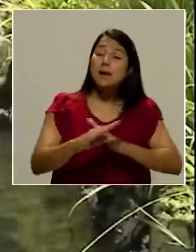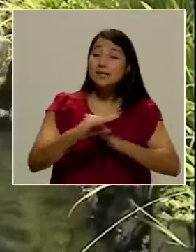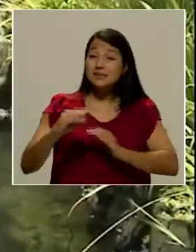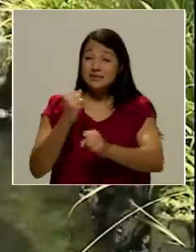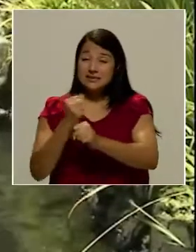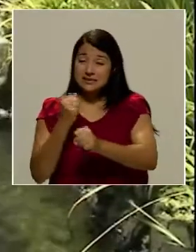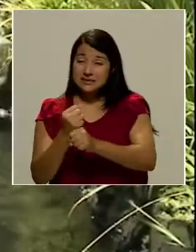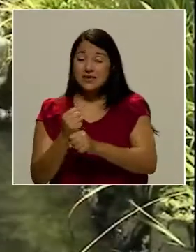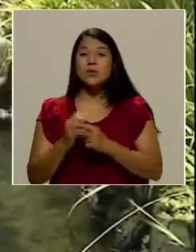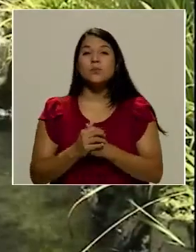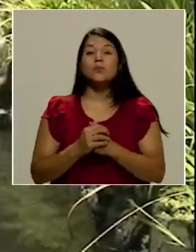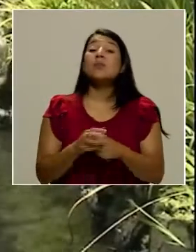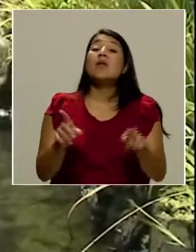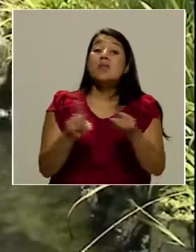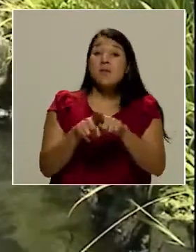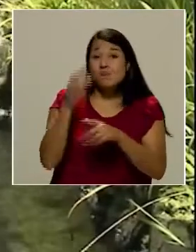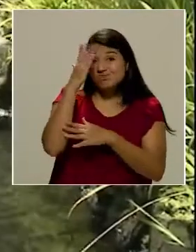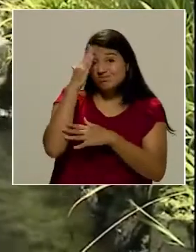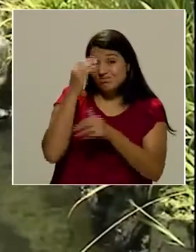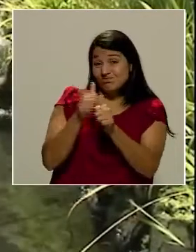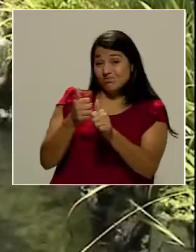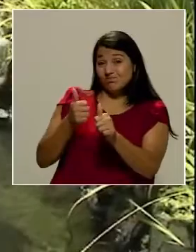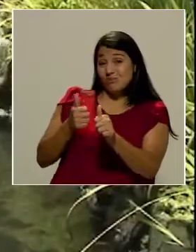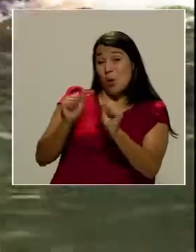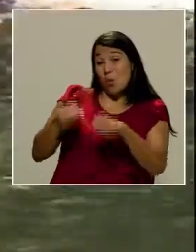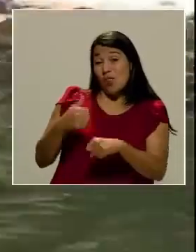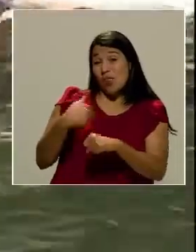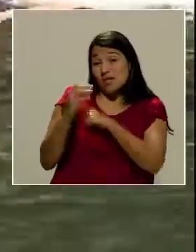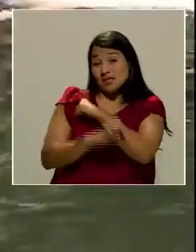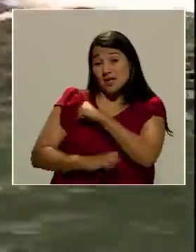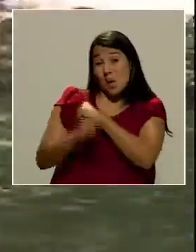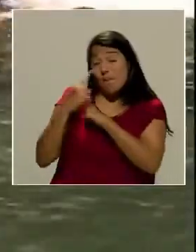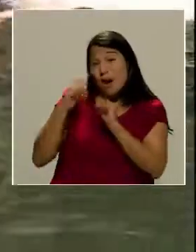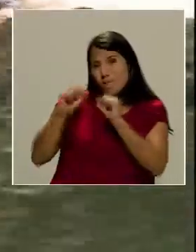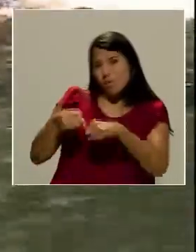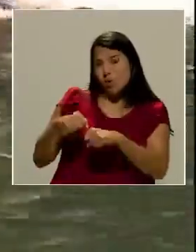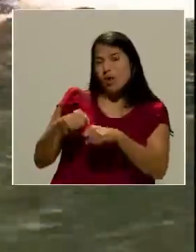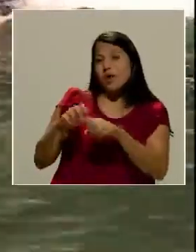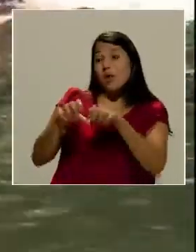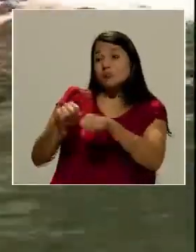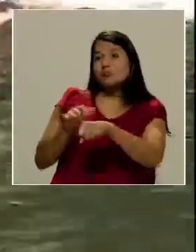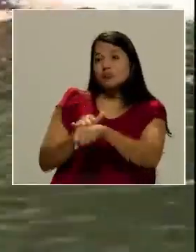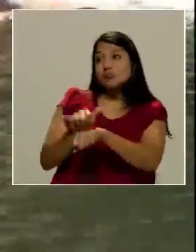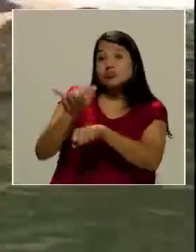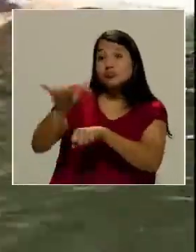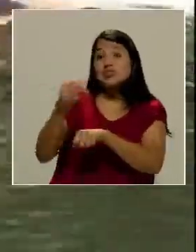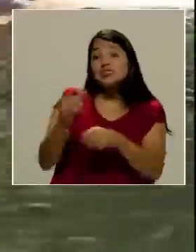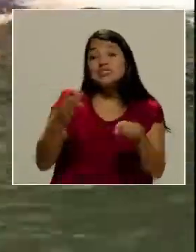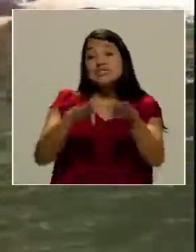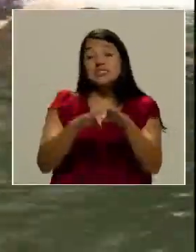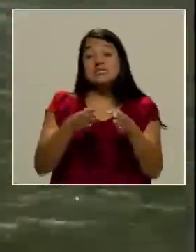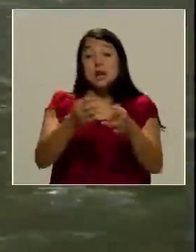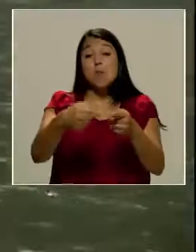su preocupación por los retrasos que pudieran tener los extranjeros para tomar sus respectivos vuelos en caso de que haya bloqueos